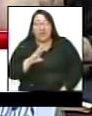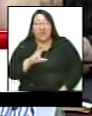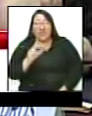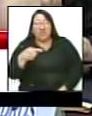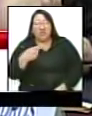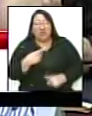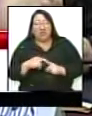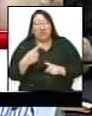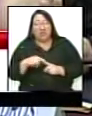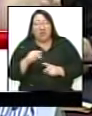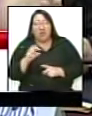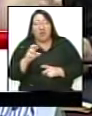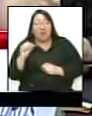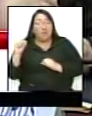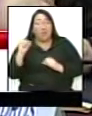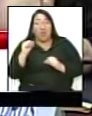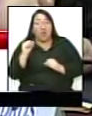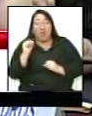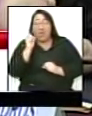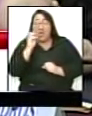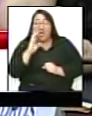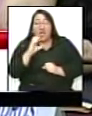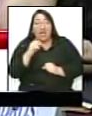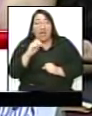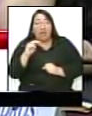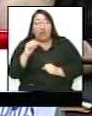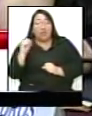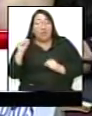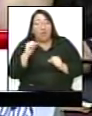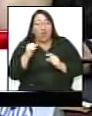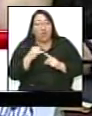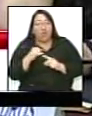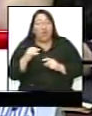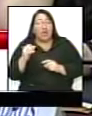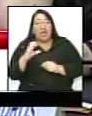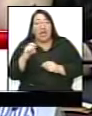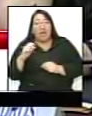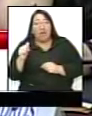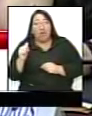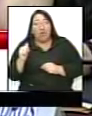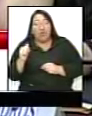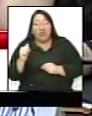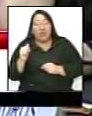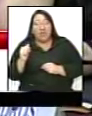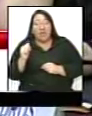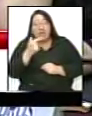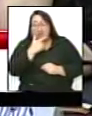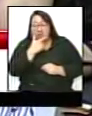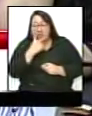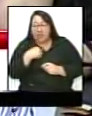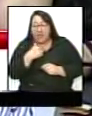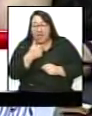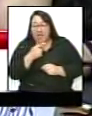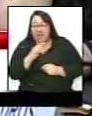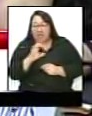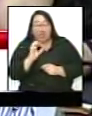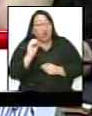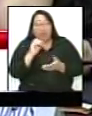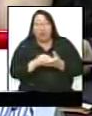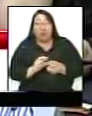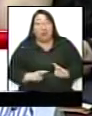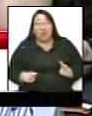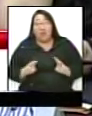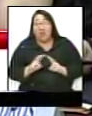tenemos papa morada riquísima, y tenemos camote morado, y tenemos camote amarillo que tiene caroteno, y camote morado que tiene antioxidantes, y no lo hemos puesto en